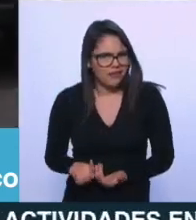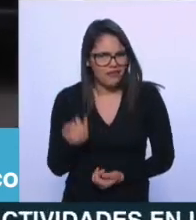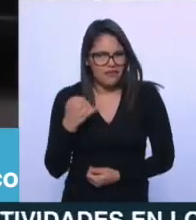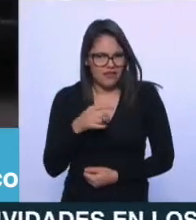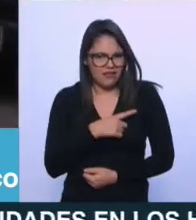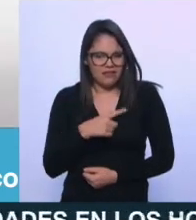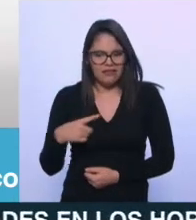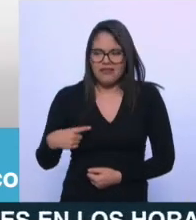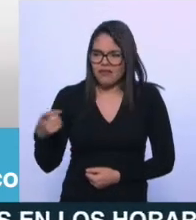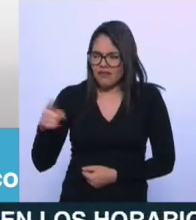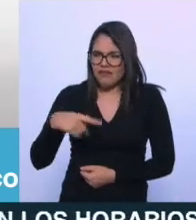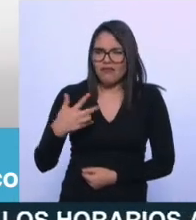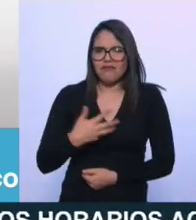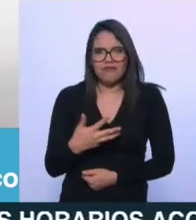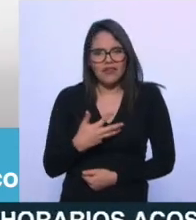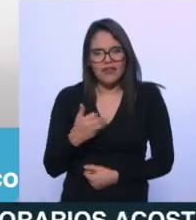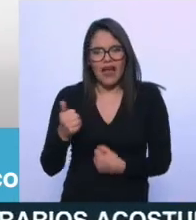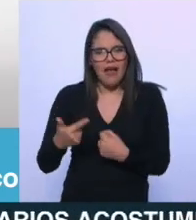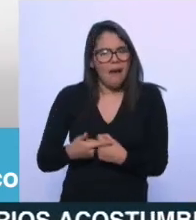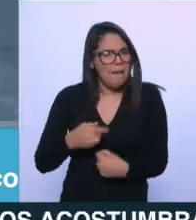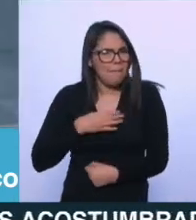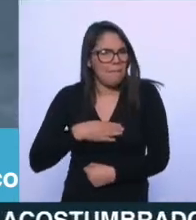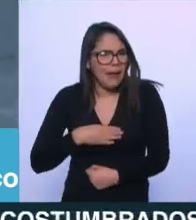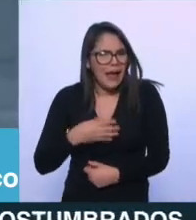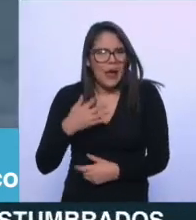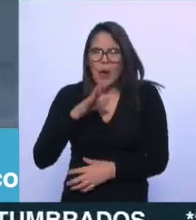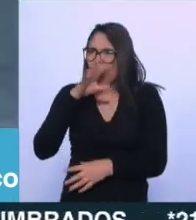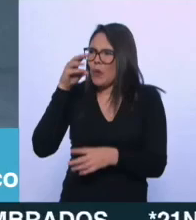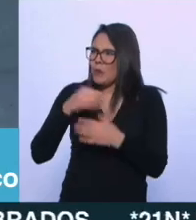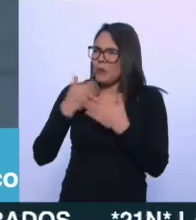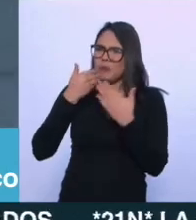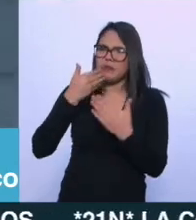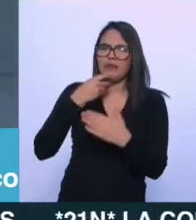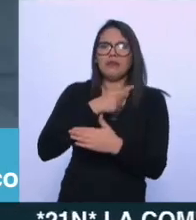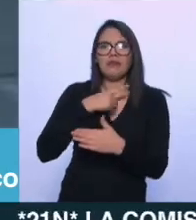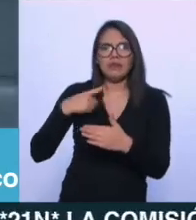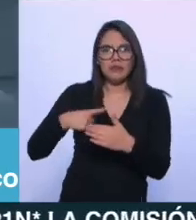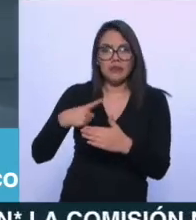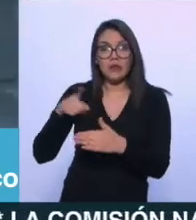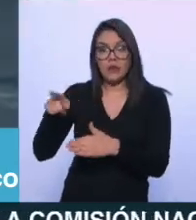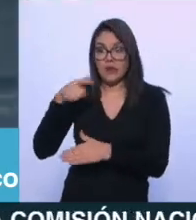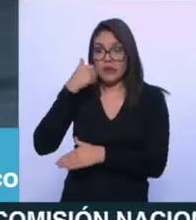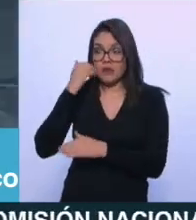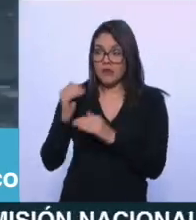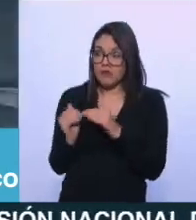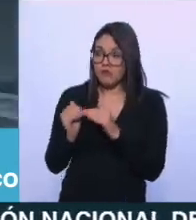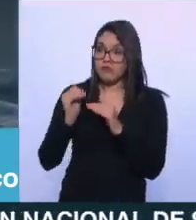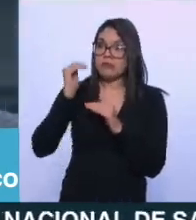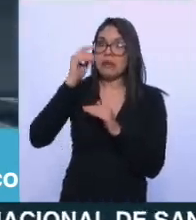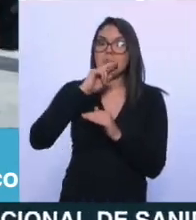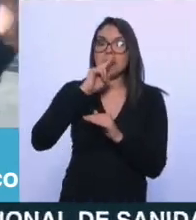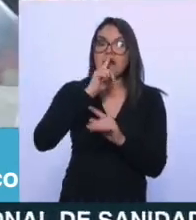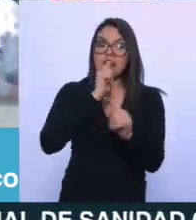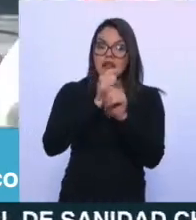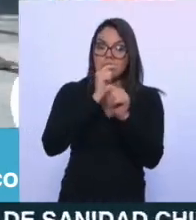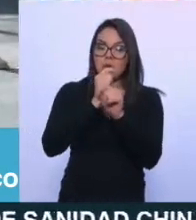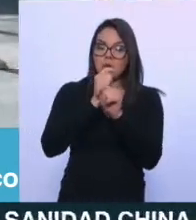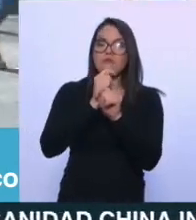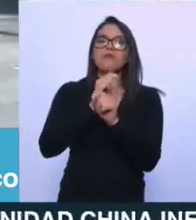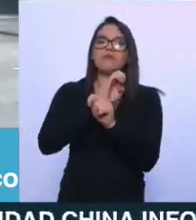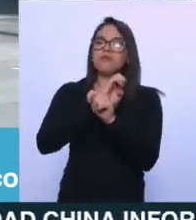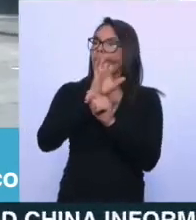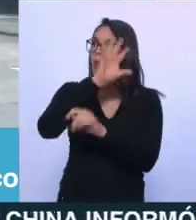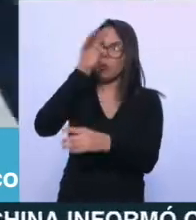tener. Entonces, no puede haber aumentos de las tarifas si no hay una mejora sustancial en el transporte. Eso no solo va por unidades, sino